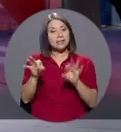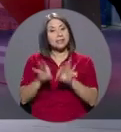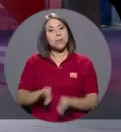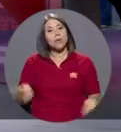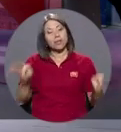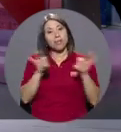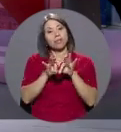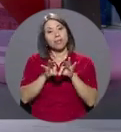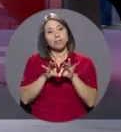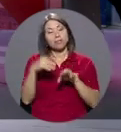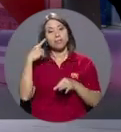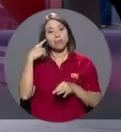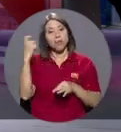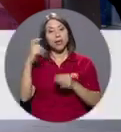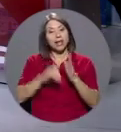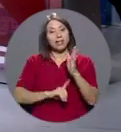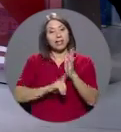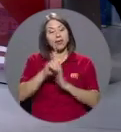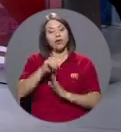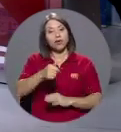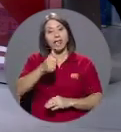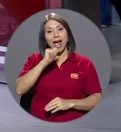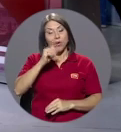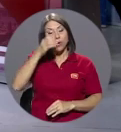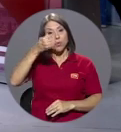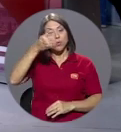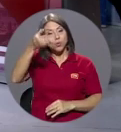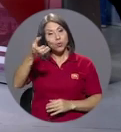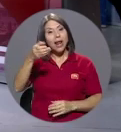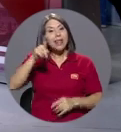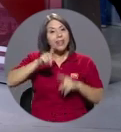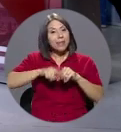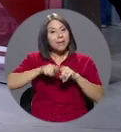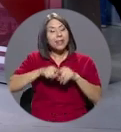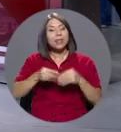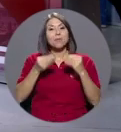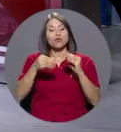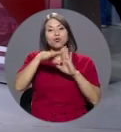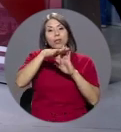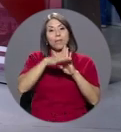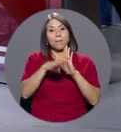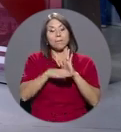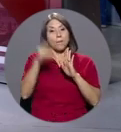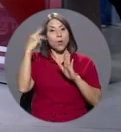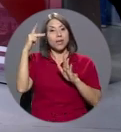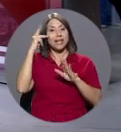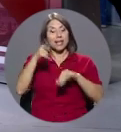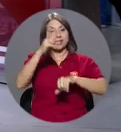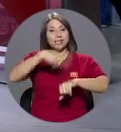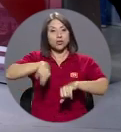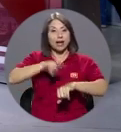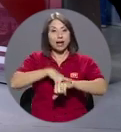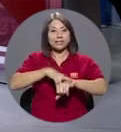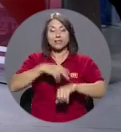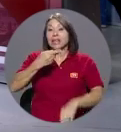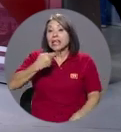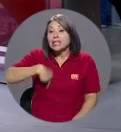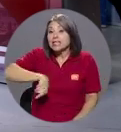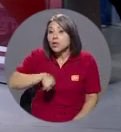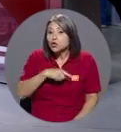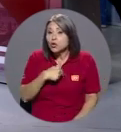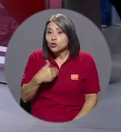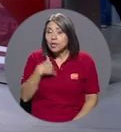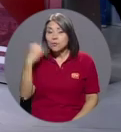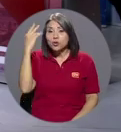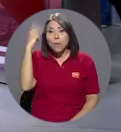Jonathan es importante en el sentido que también el desarrollo de la acuicultura depende mucho de las políticas nacionales.